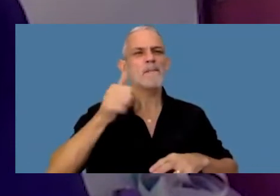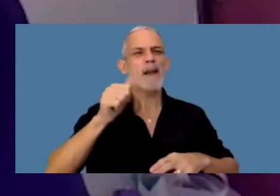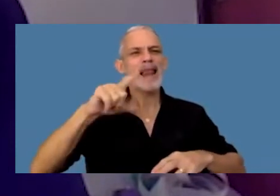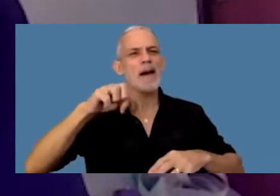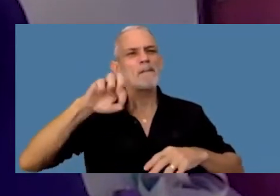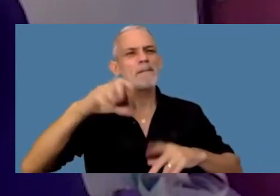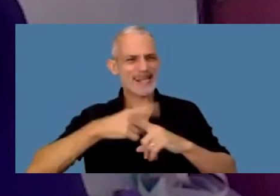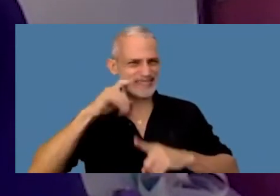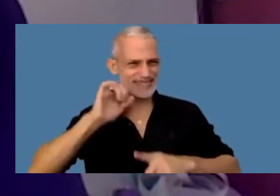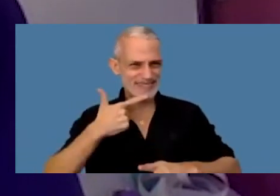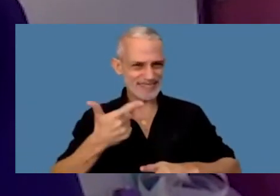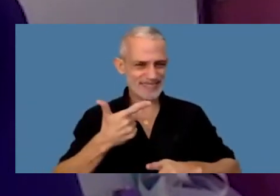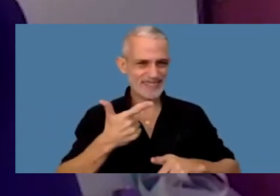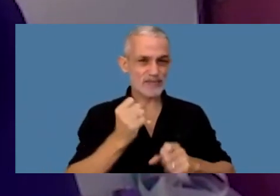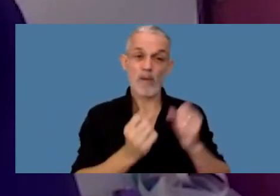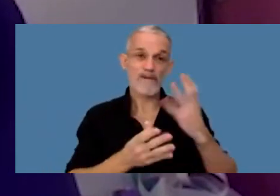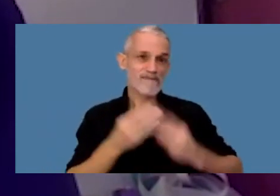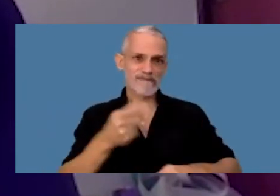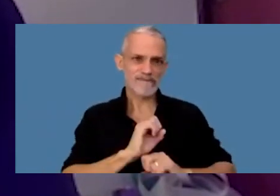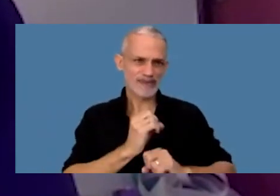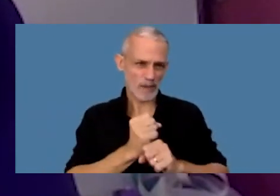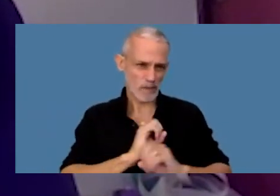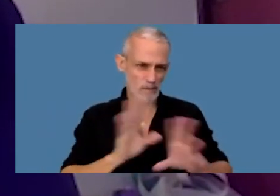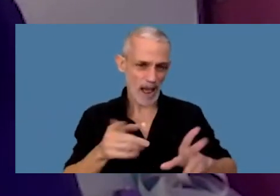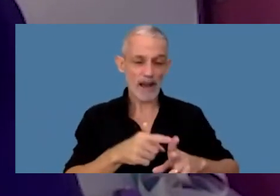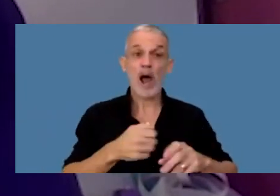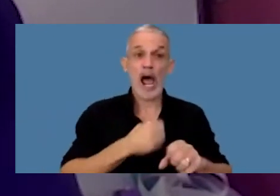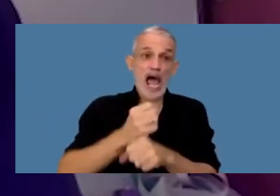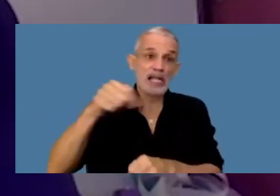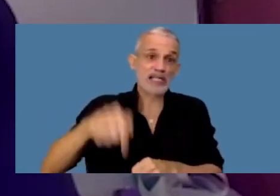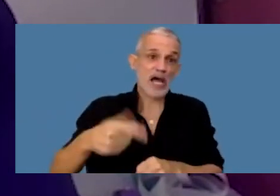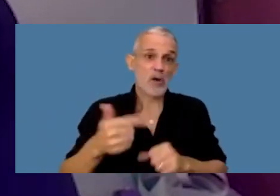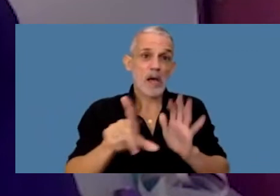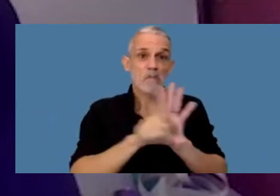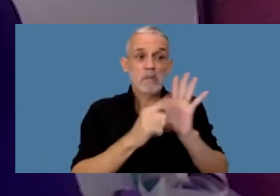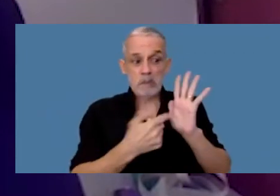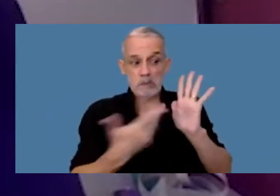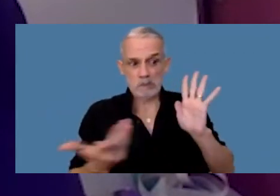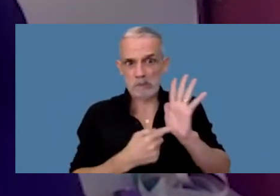pero como que no termina de poder